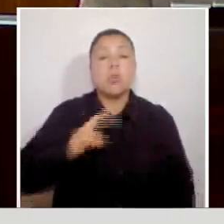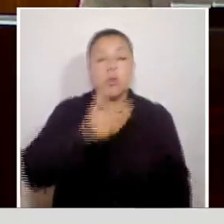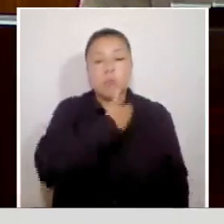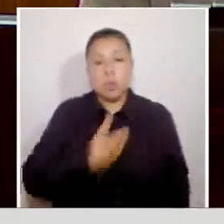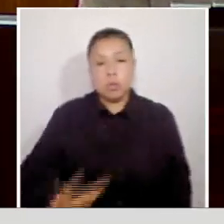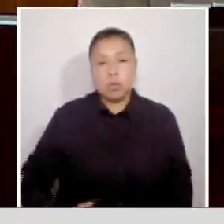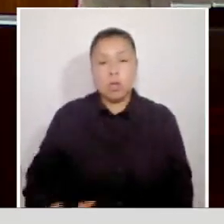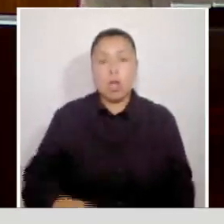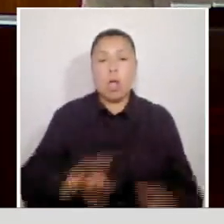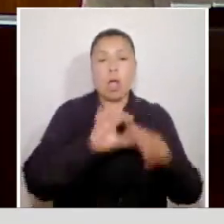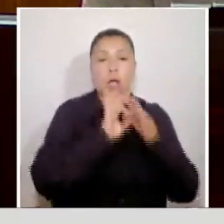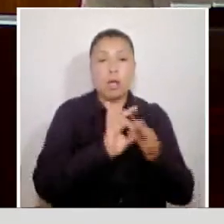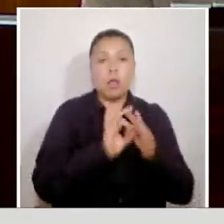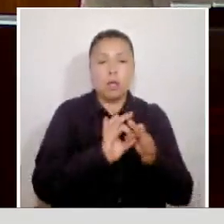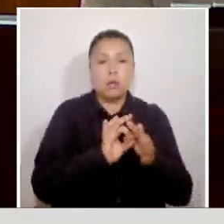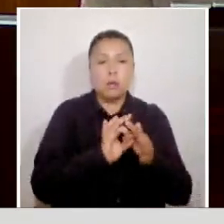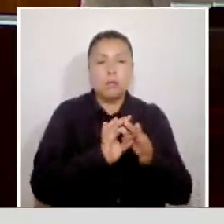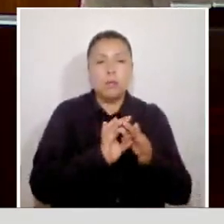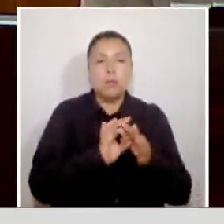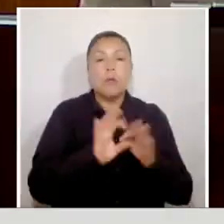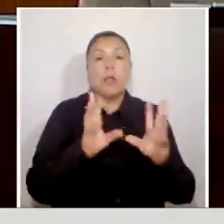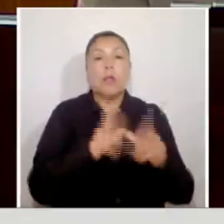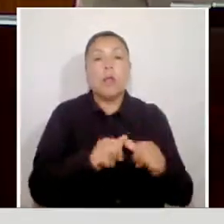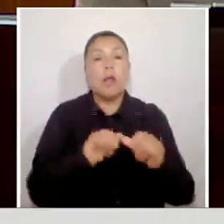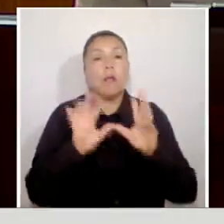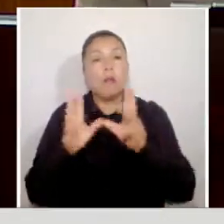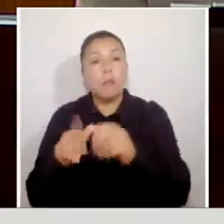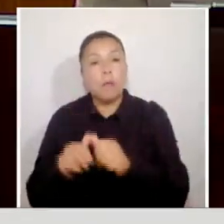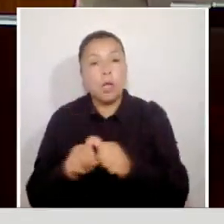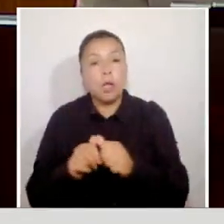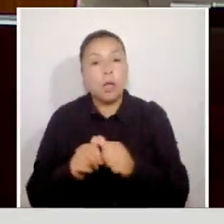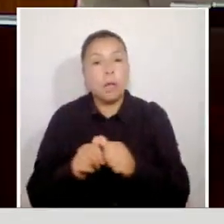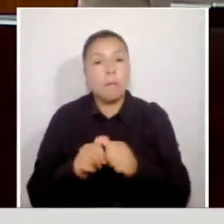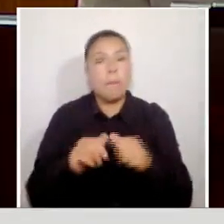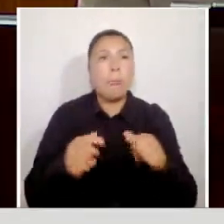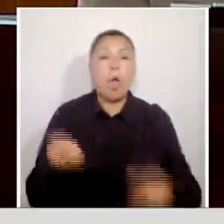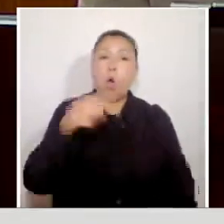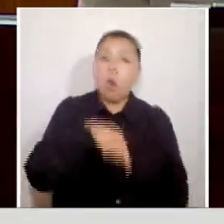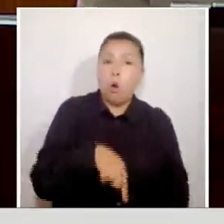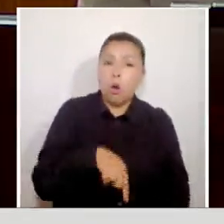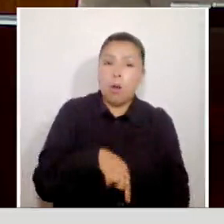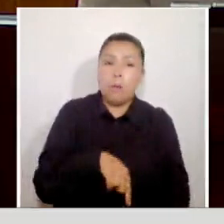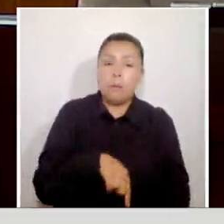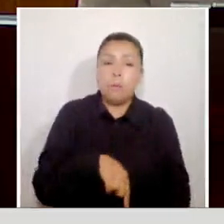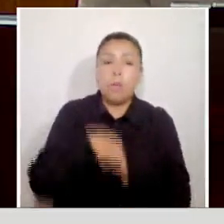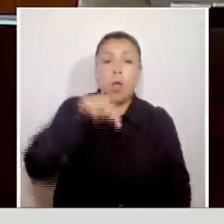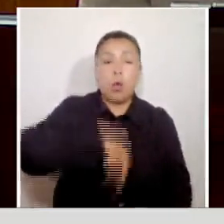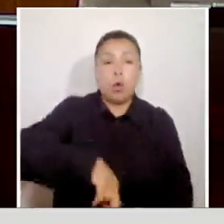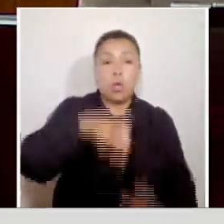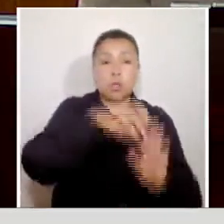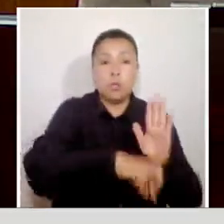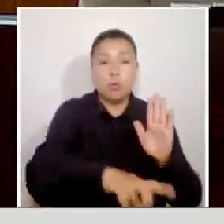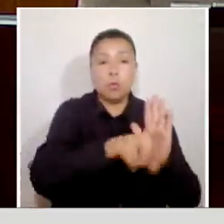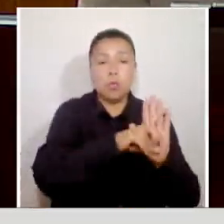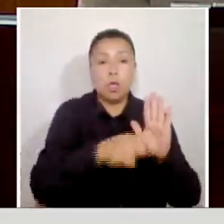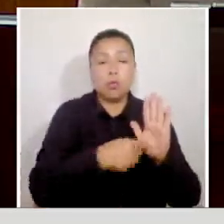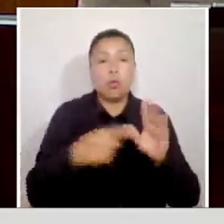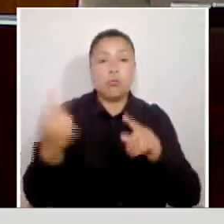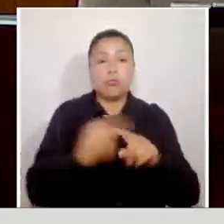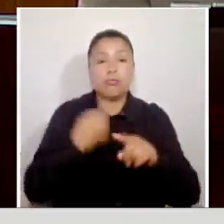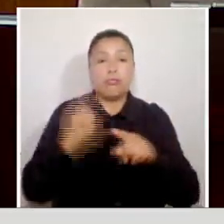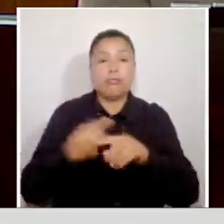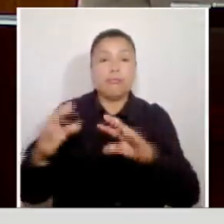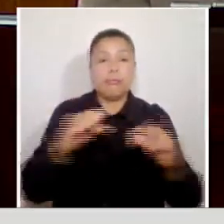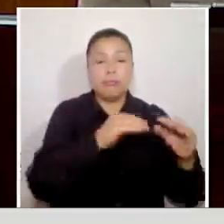agradezco que la familia Al menos hoy con este proyecto en discusión esté en la